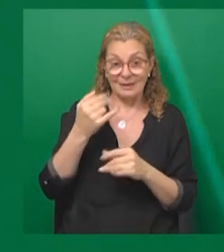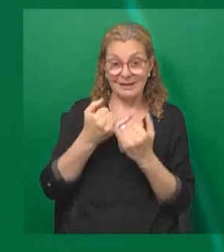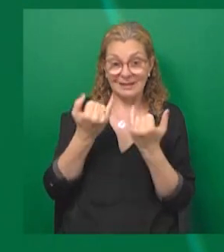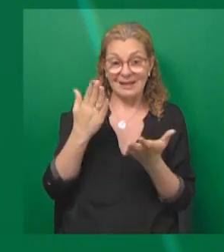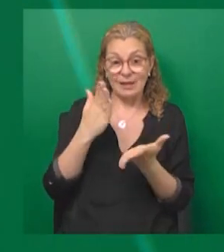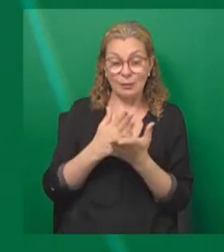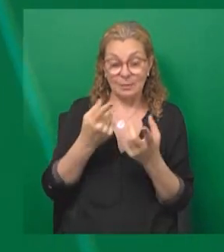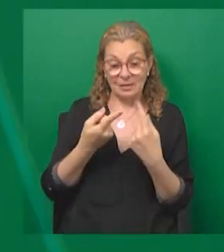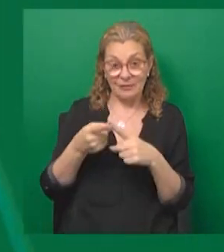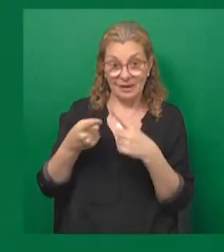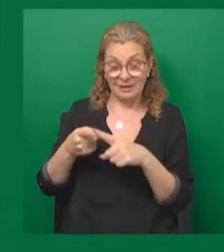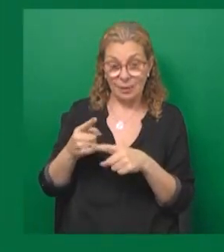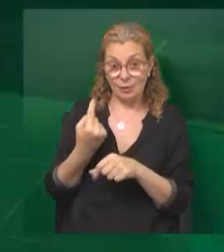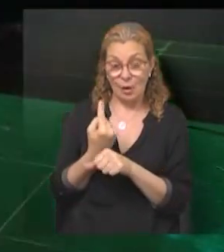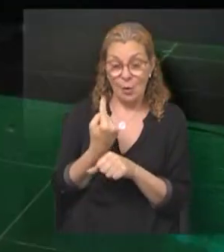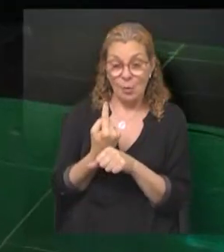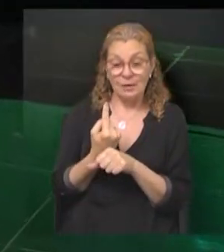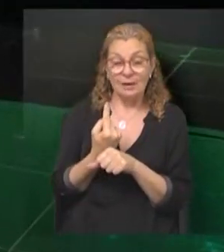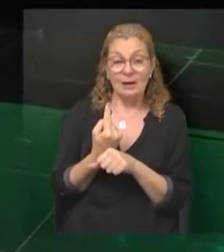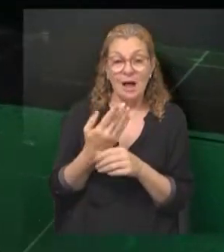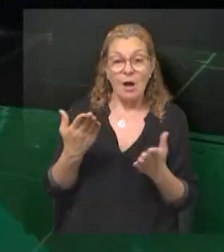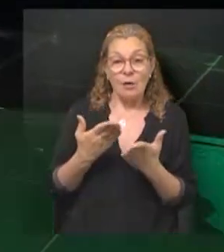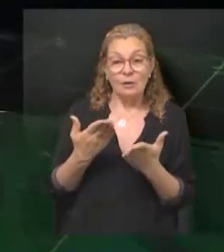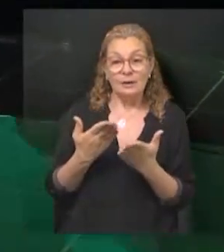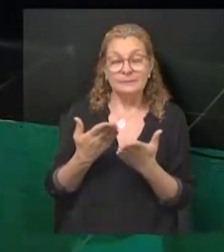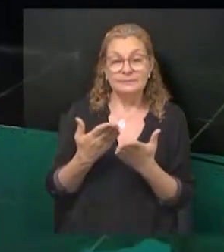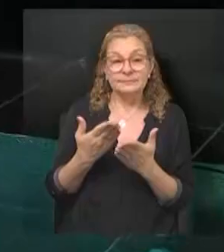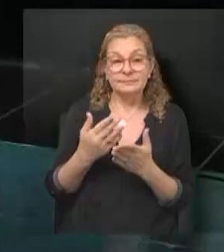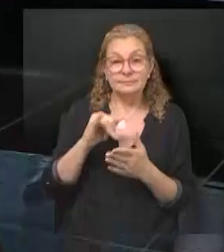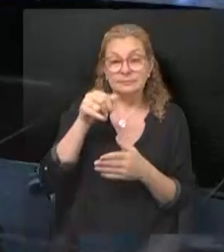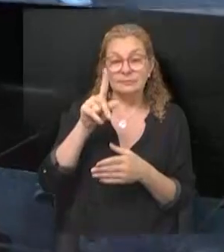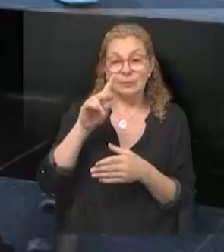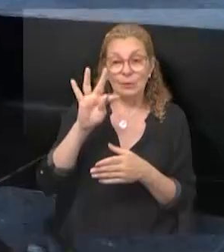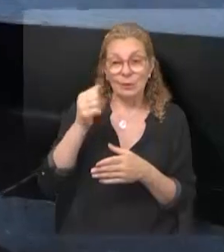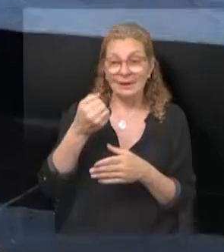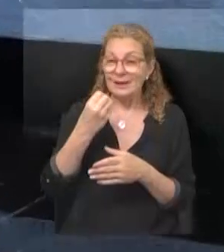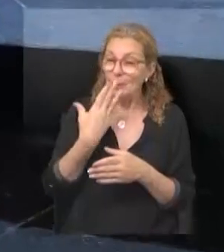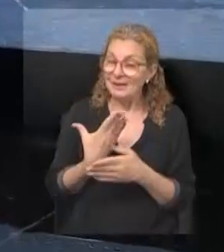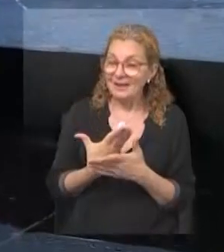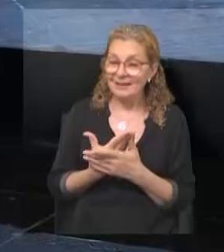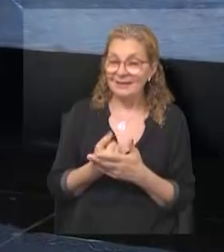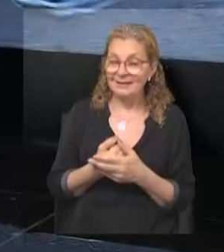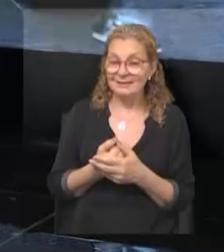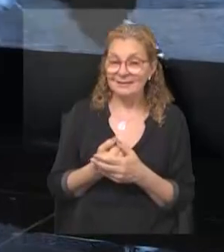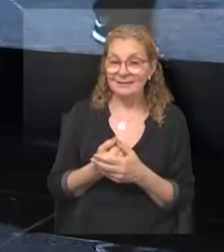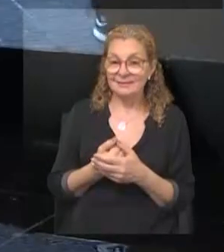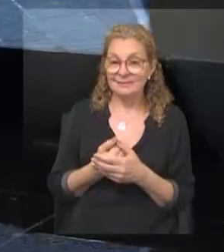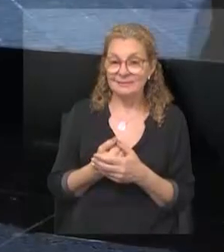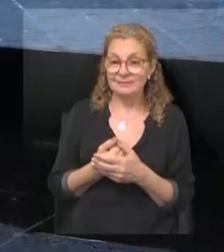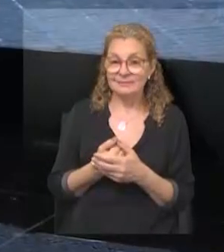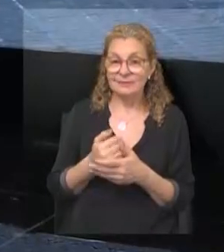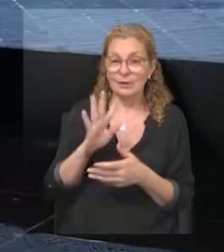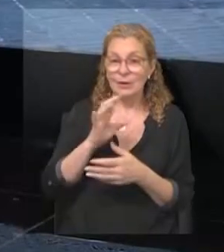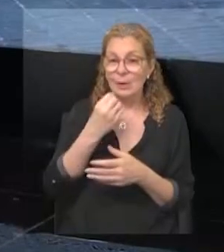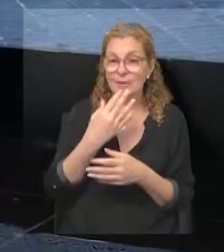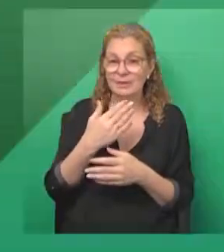últimas actividades una de esas actividades ahora en la cobertura de Julieta Núñez tomas Cómo te va Juli Cómo